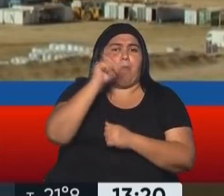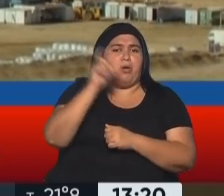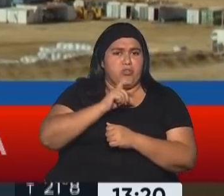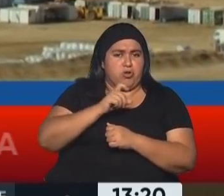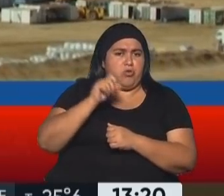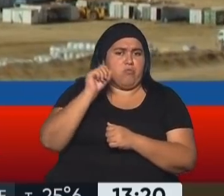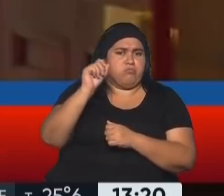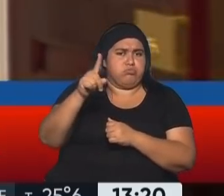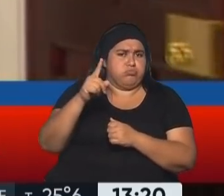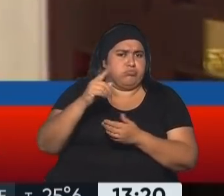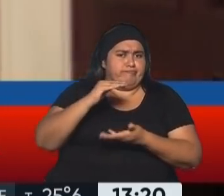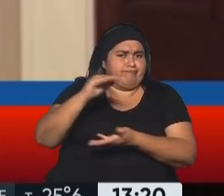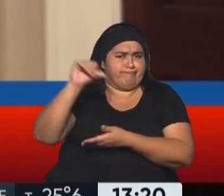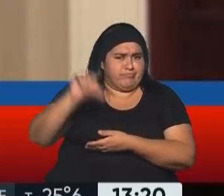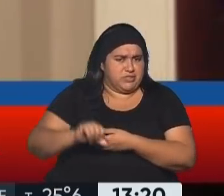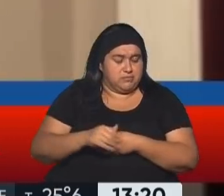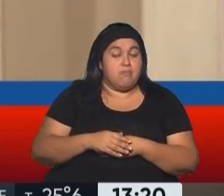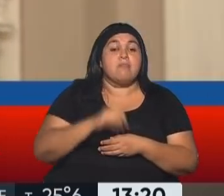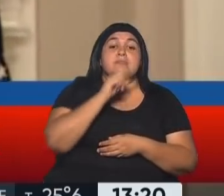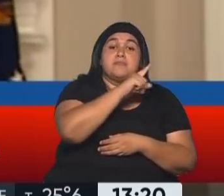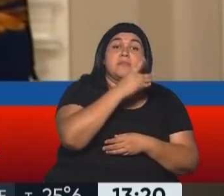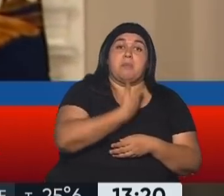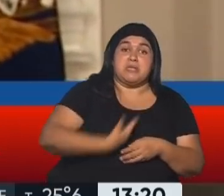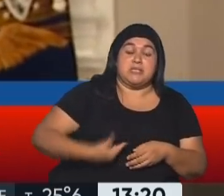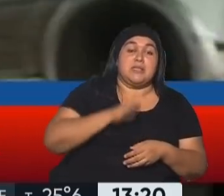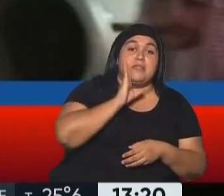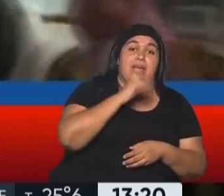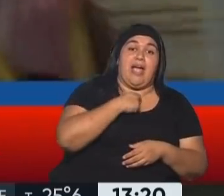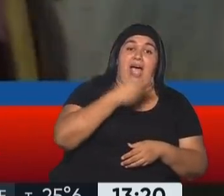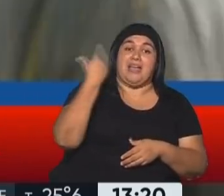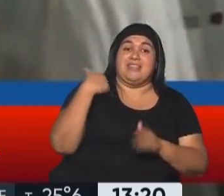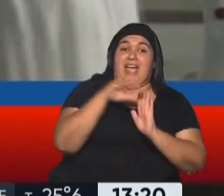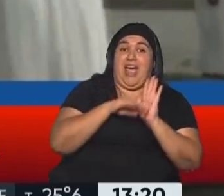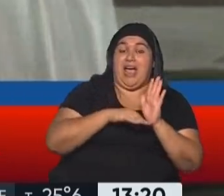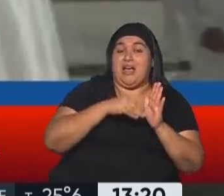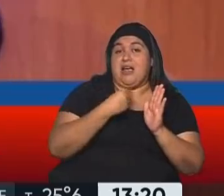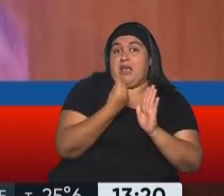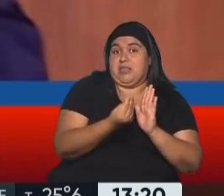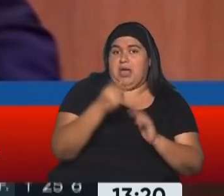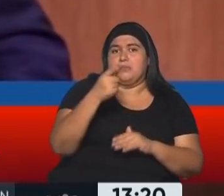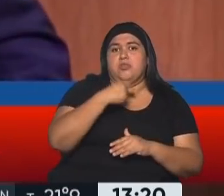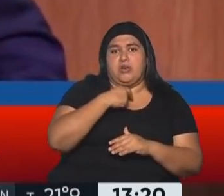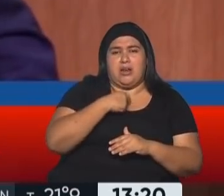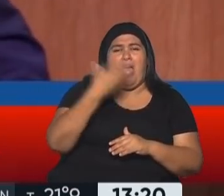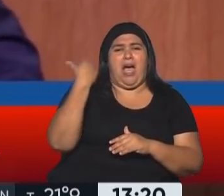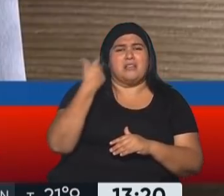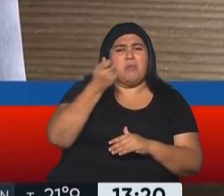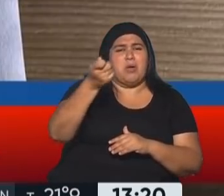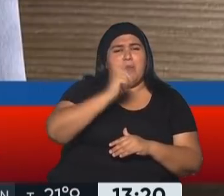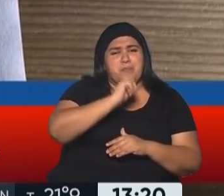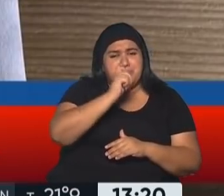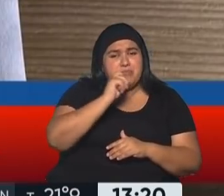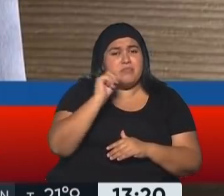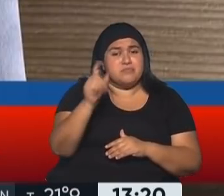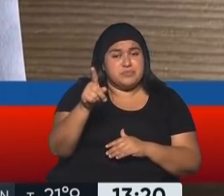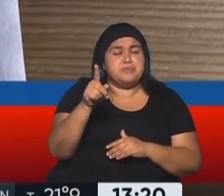de sus capacidades. Biden había prometido como candidato convertir al país en un paria por el asesinato del periodista Jamal